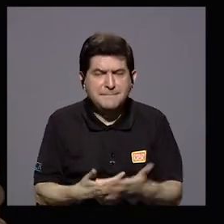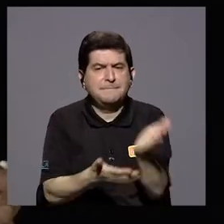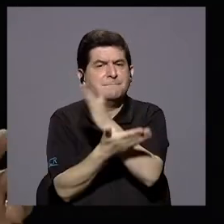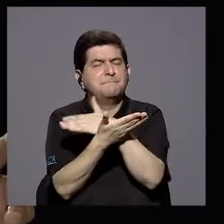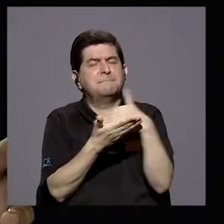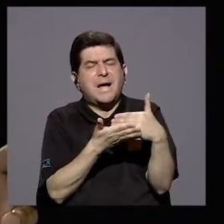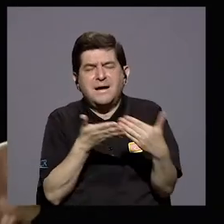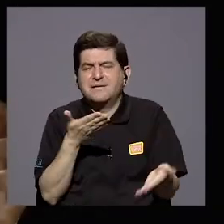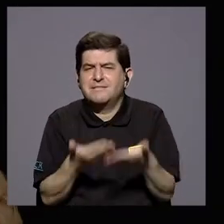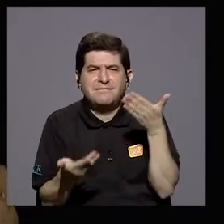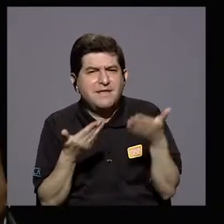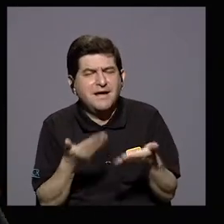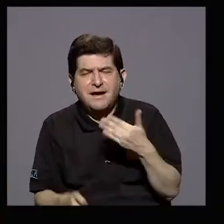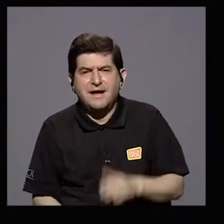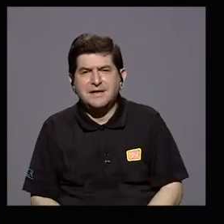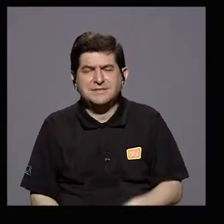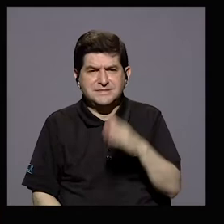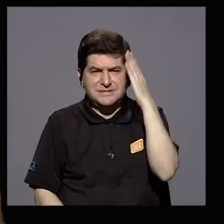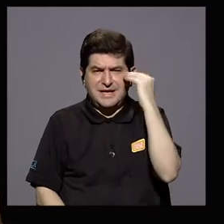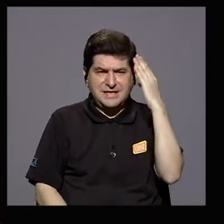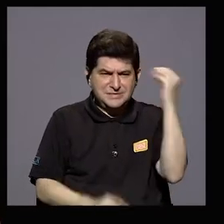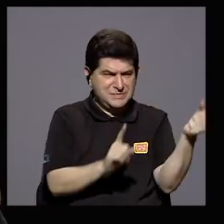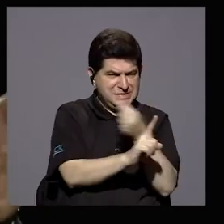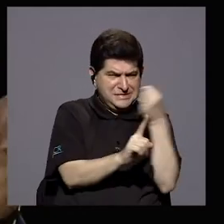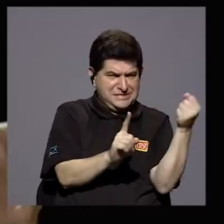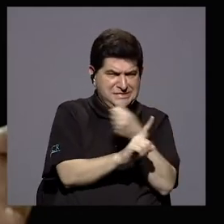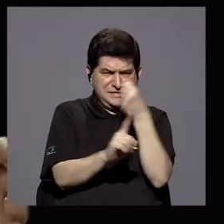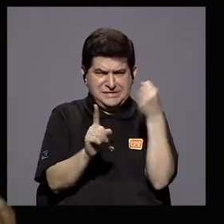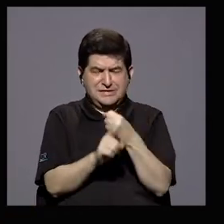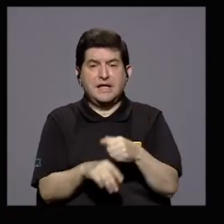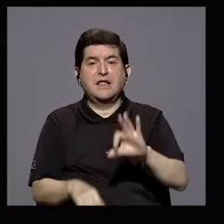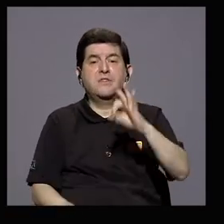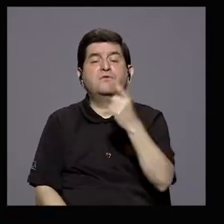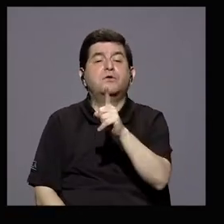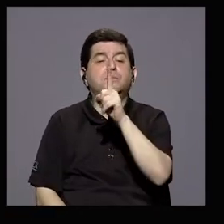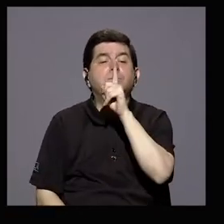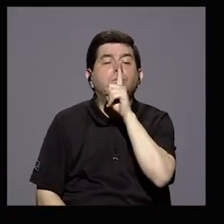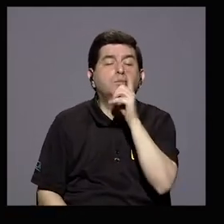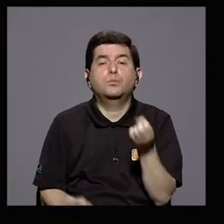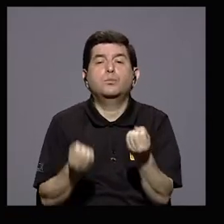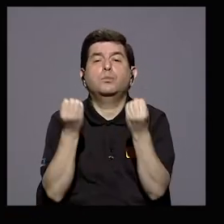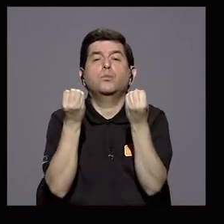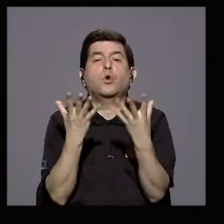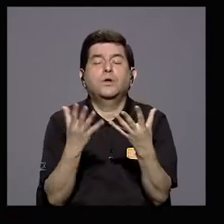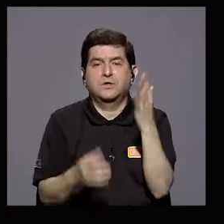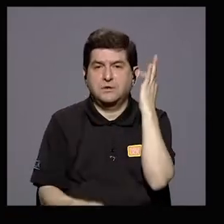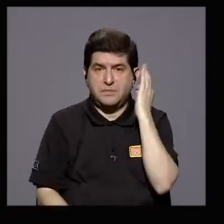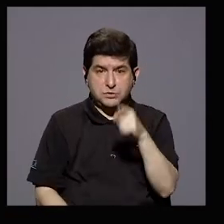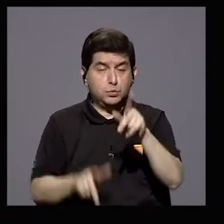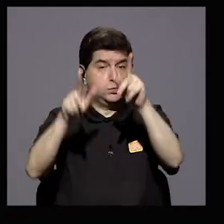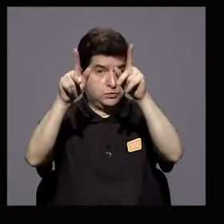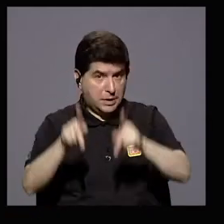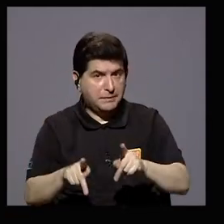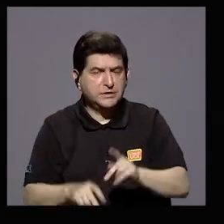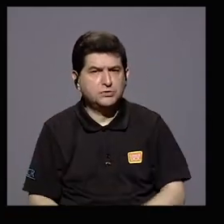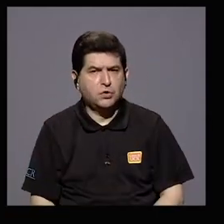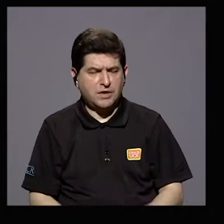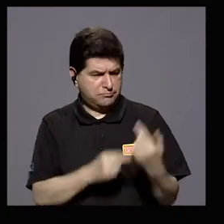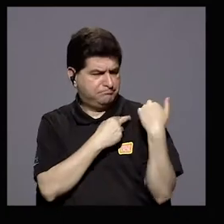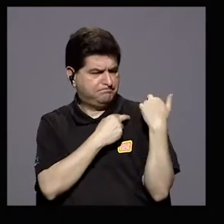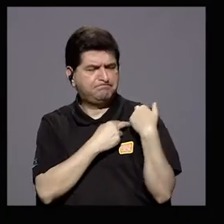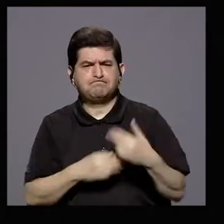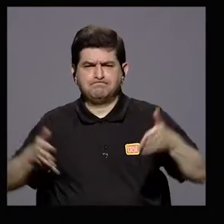de casi de una vivencia de violencia en silencio para muchas mujeres. Usted ha sido una de las personas que se ha encargado mucho de